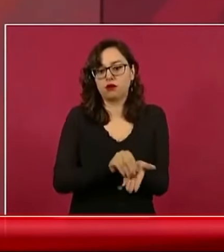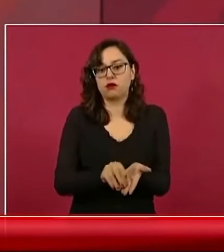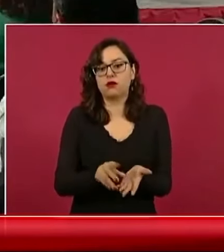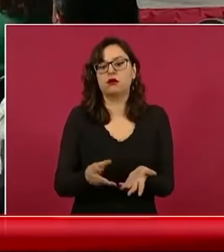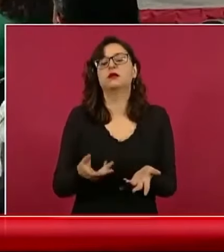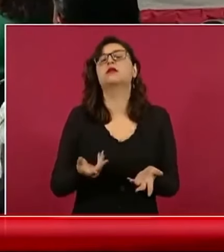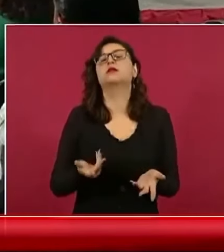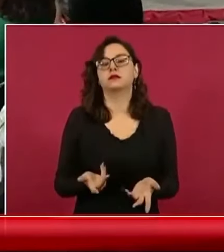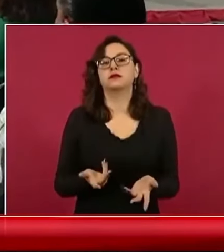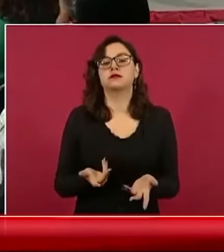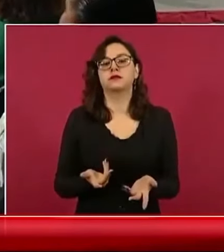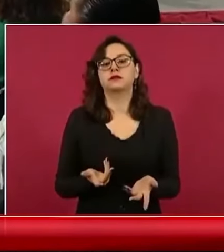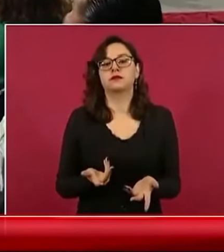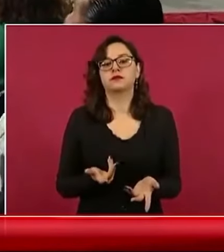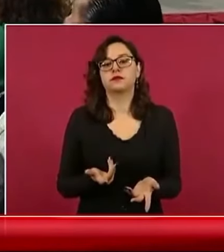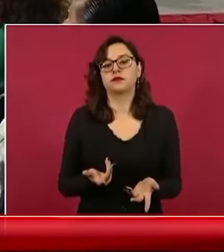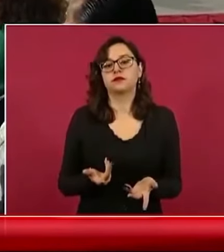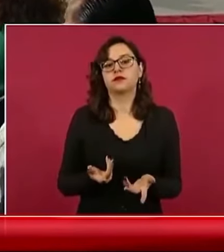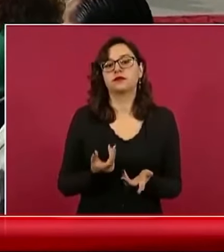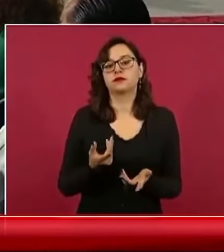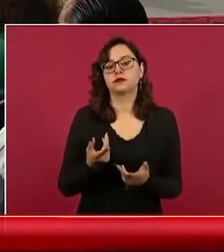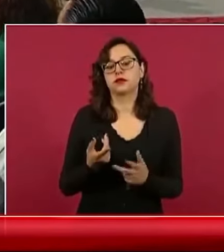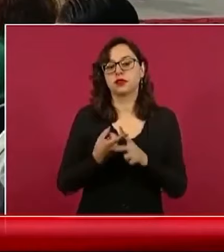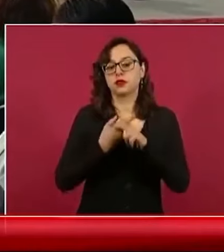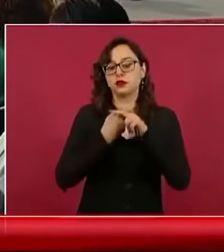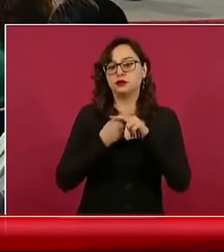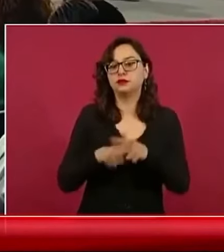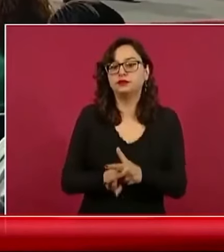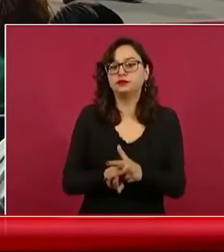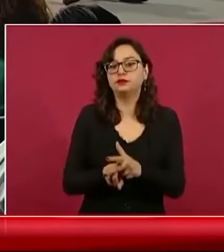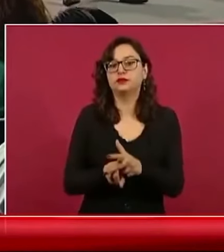primero en canoas